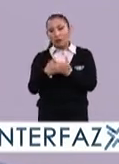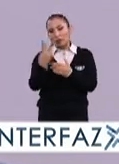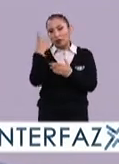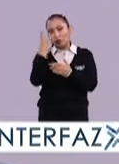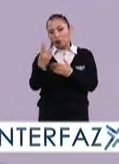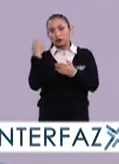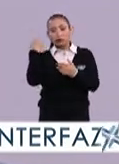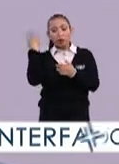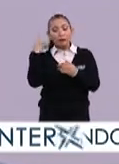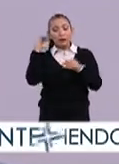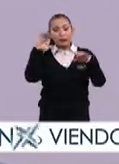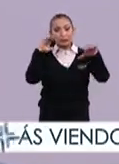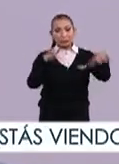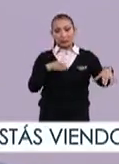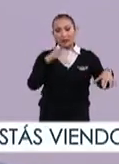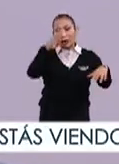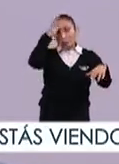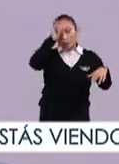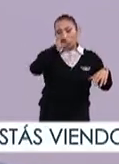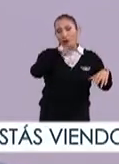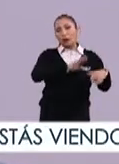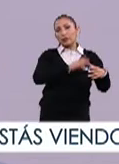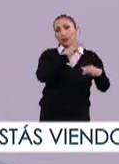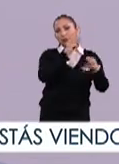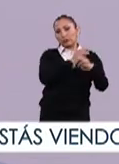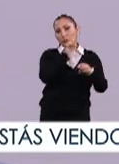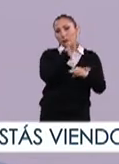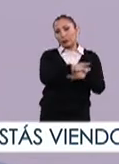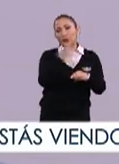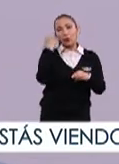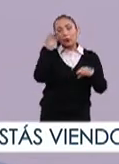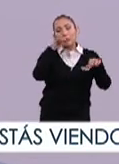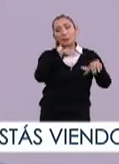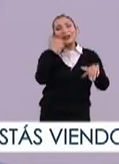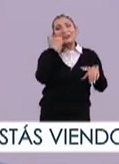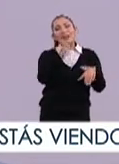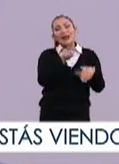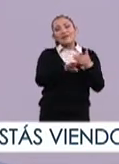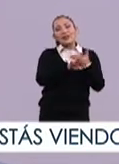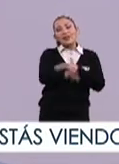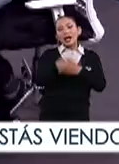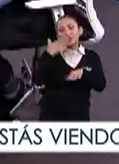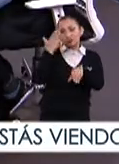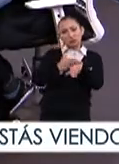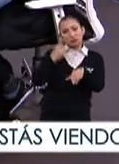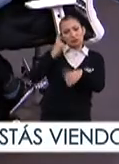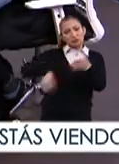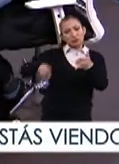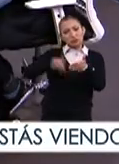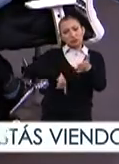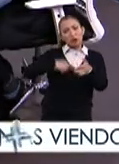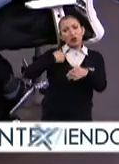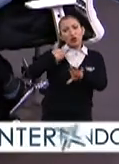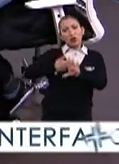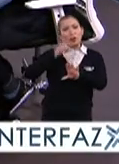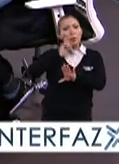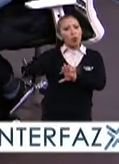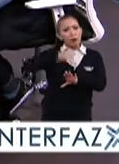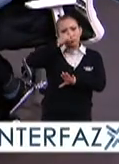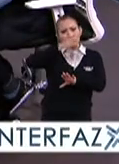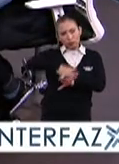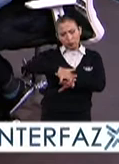grandes convenciones, que una es el Pacto de Belém do Pará, que es justamente esta convención que busca prevenir, sancionar y erradicar la violencia en contra de las mujeres,